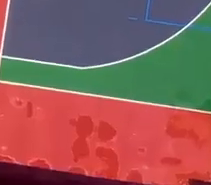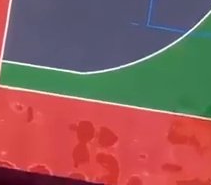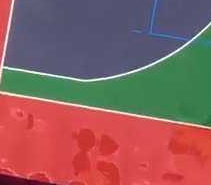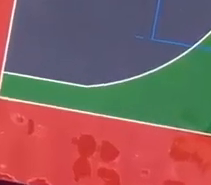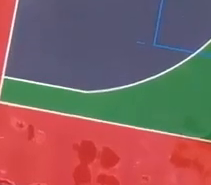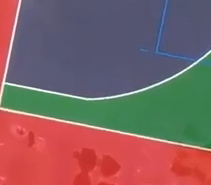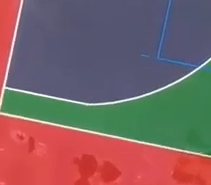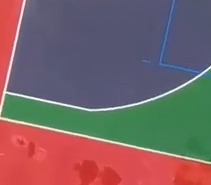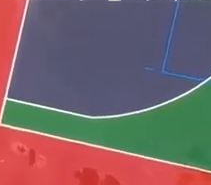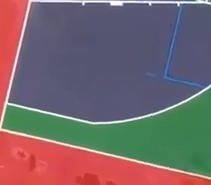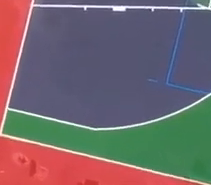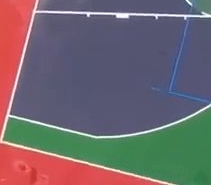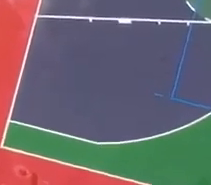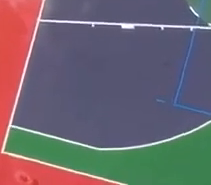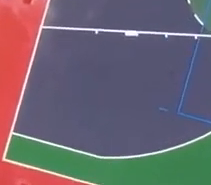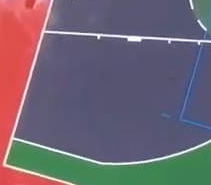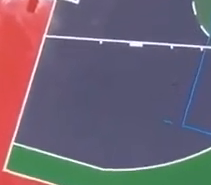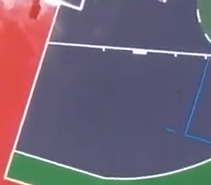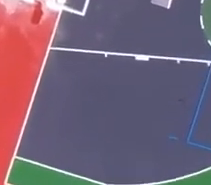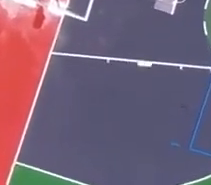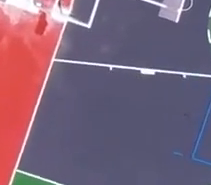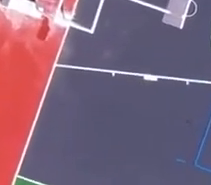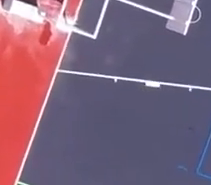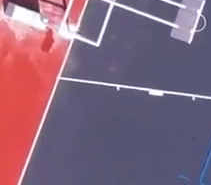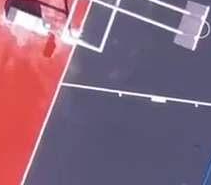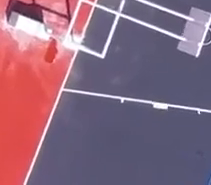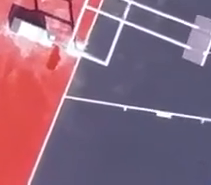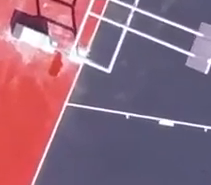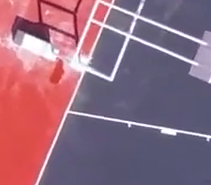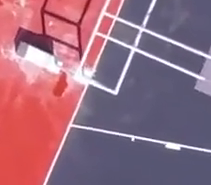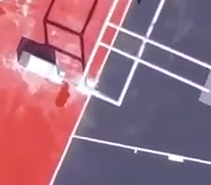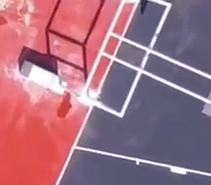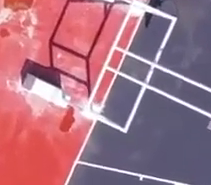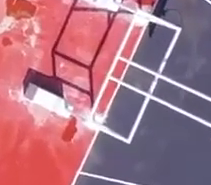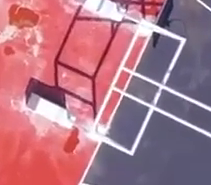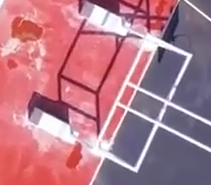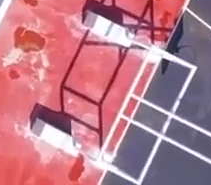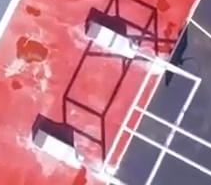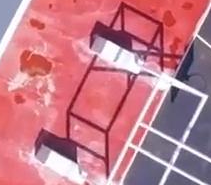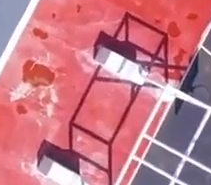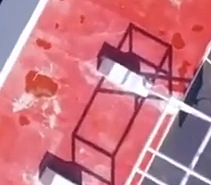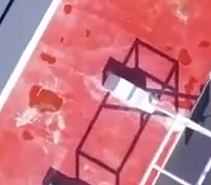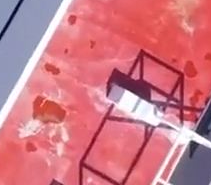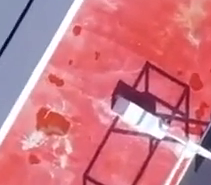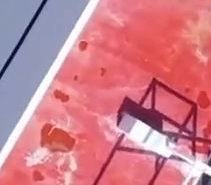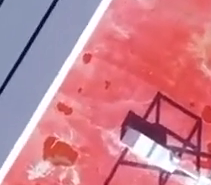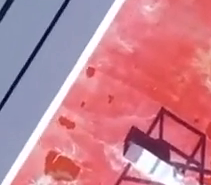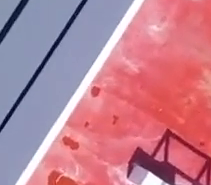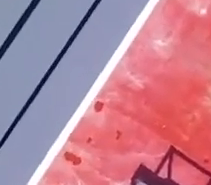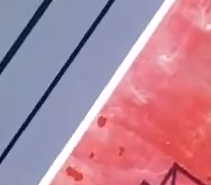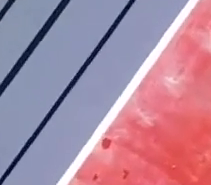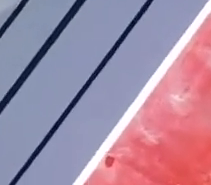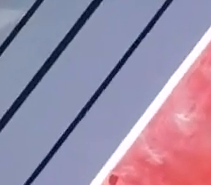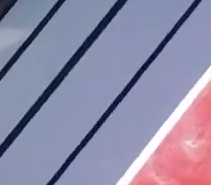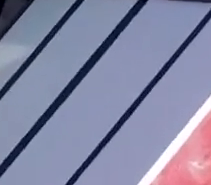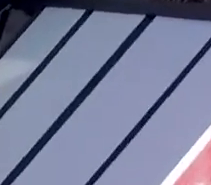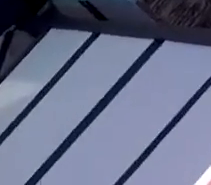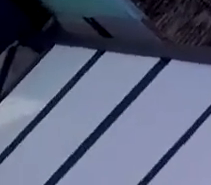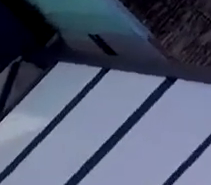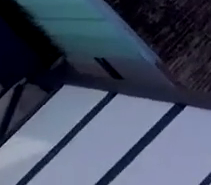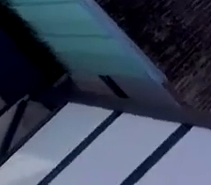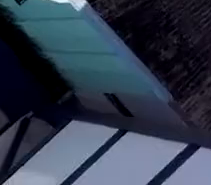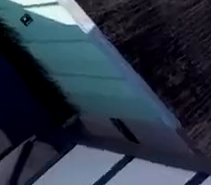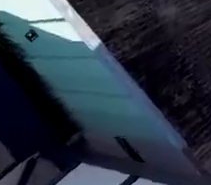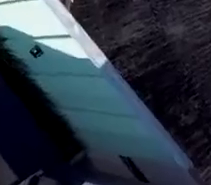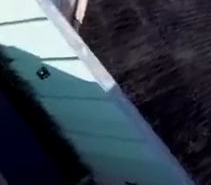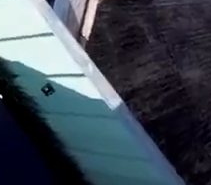pesos. Es una obra que tiene tres niveles en una estructura metálica, una superficie de construcción de